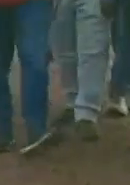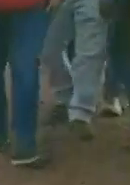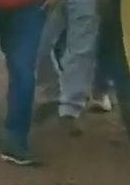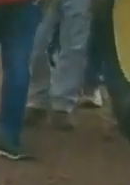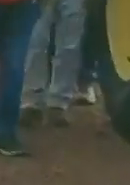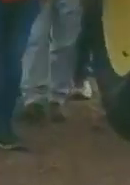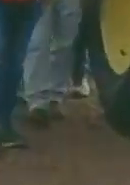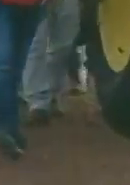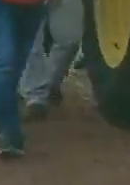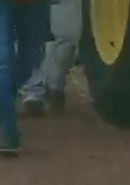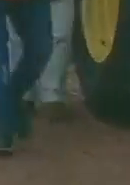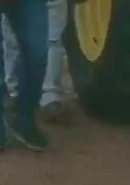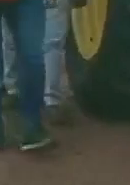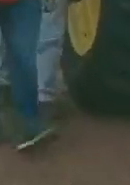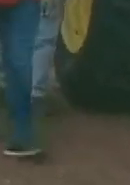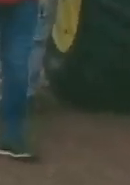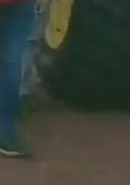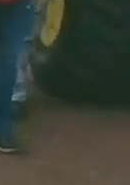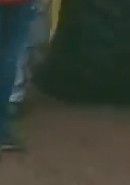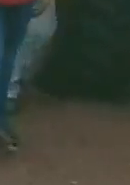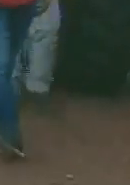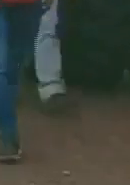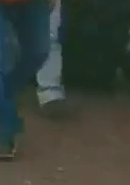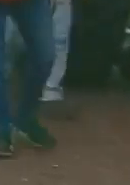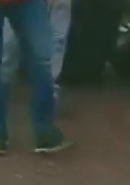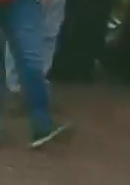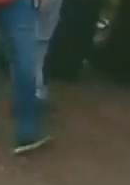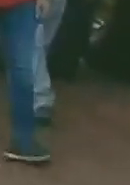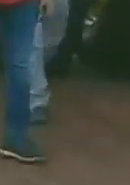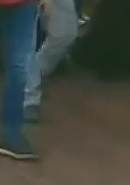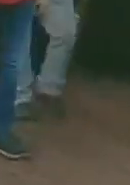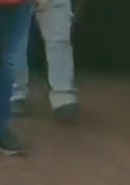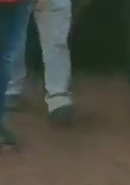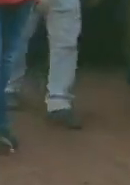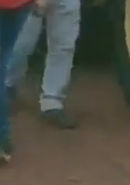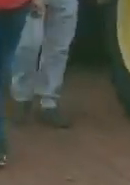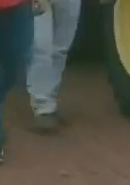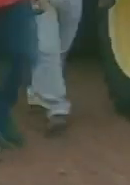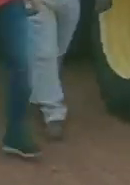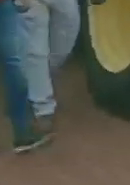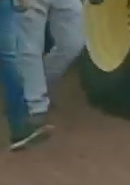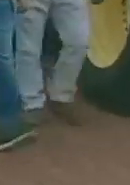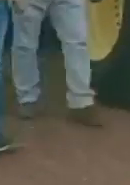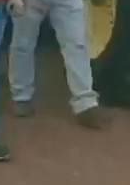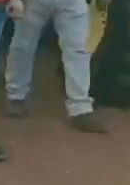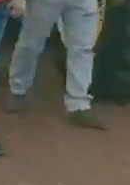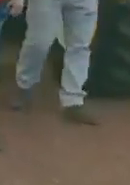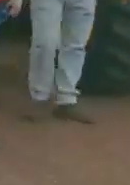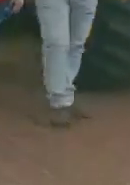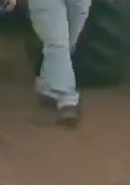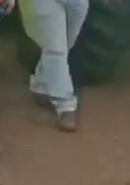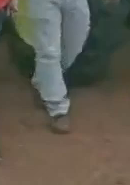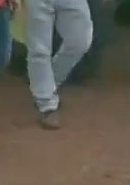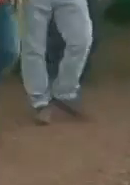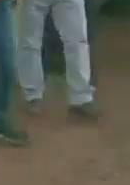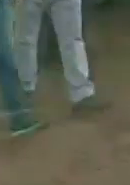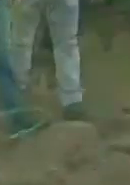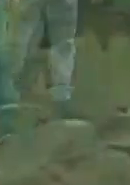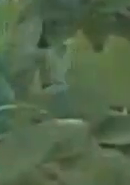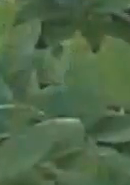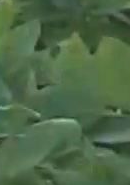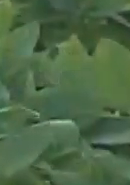va avanzando en lo que es la producción del alimento, lo que es el crecimiento